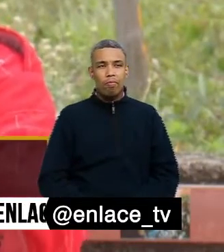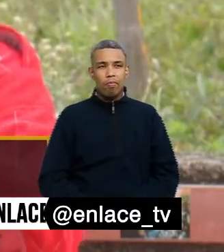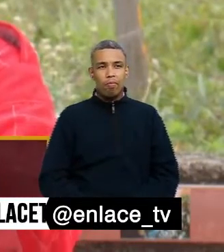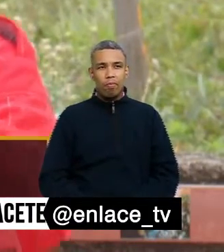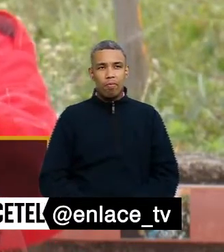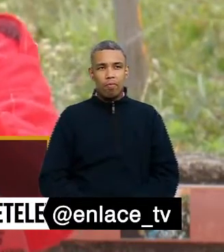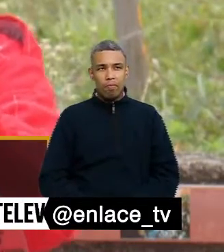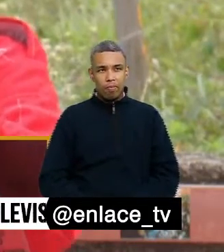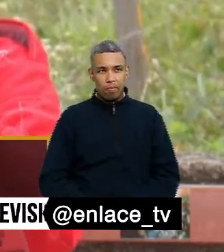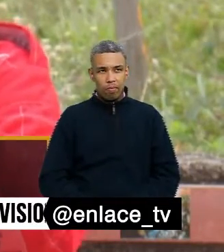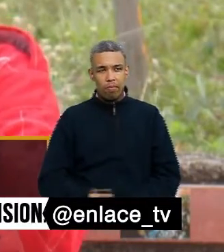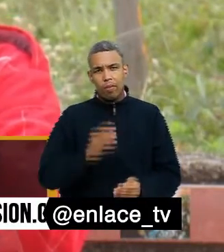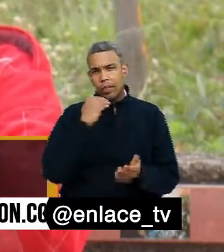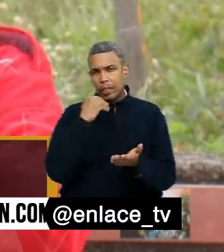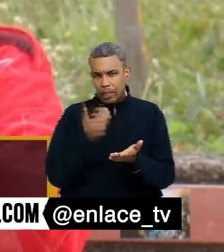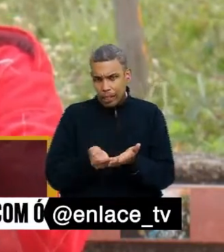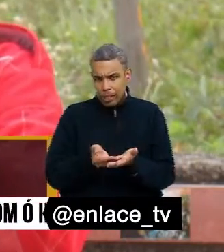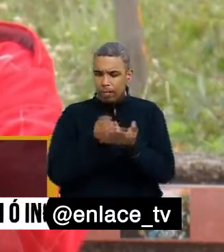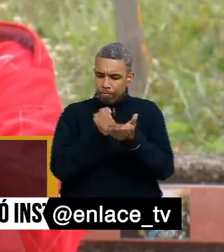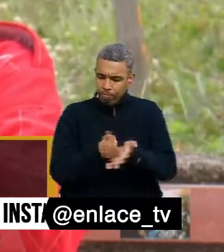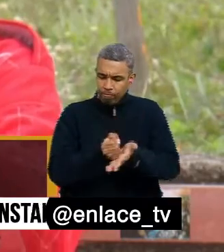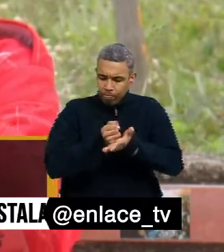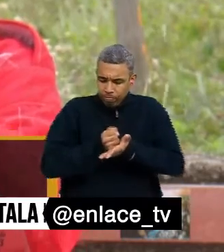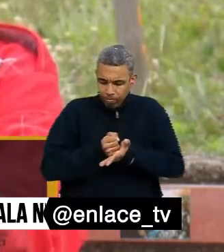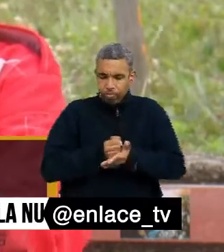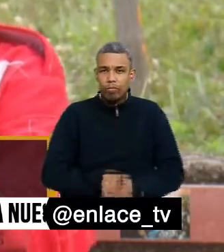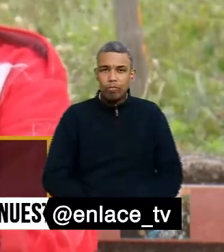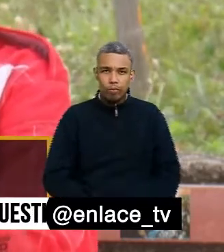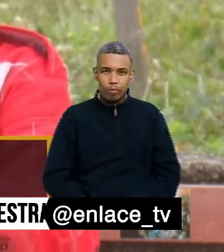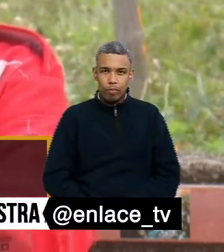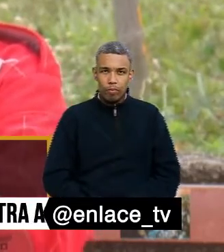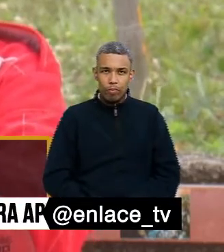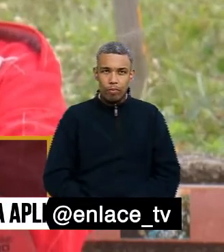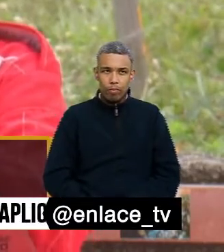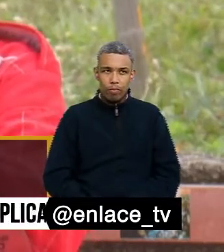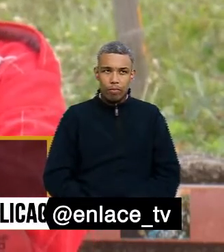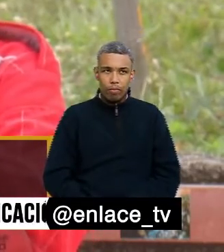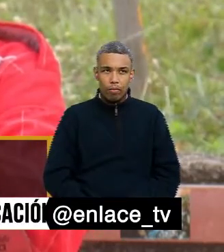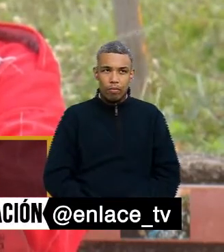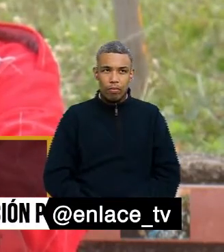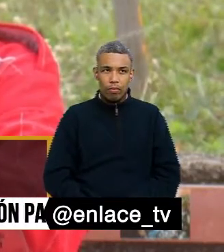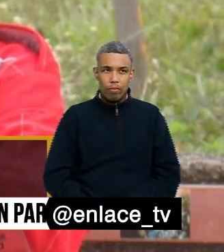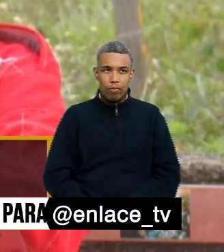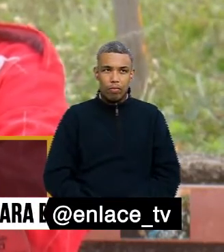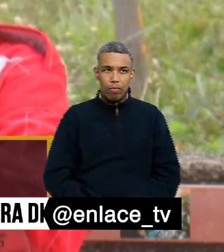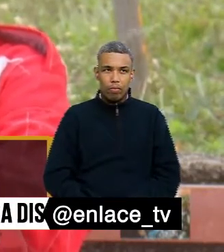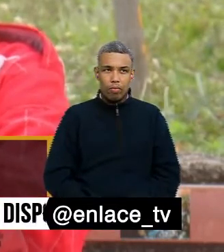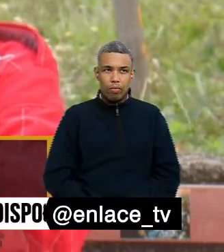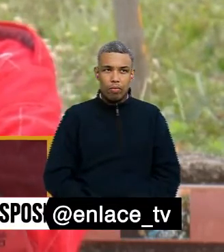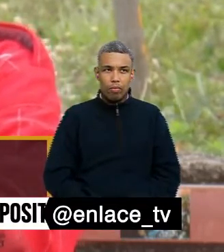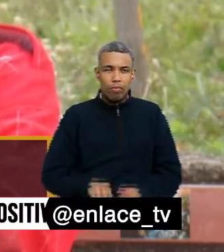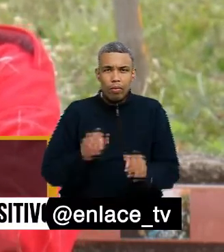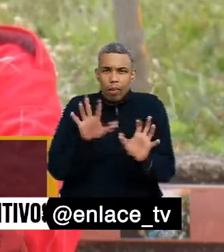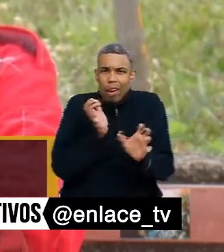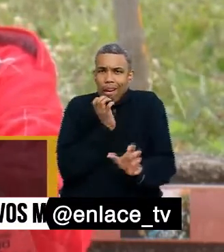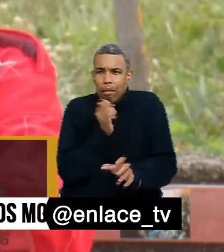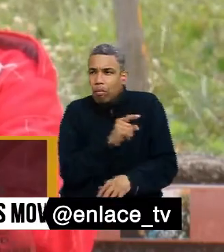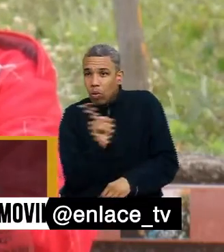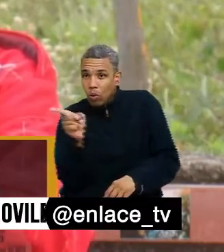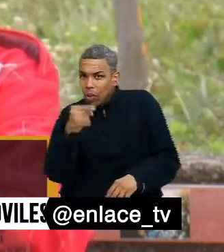por ayudarme. Si no los tuviera, no existieran, no estaría mucho tiempo en esto,